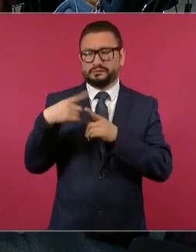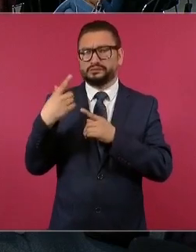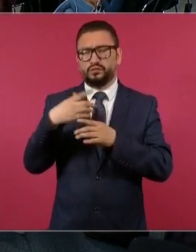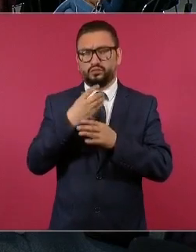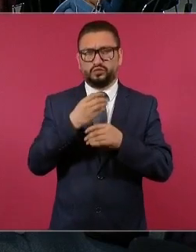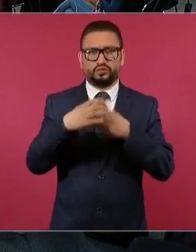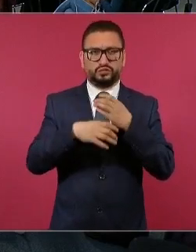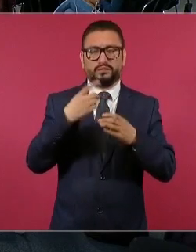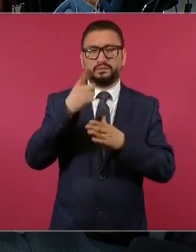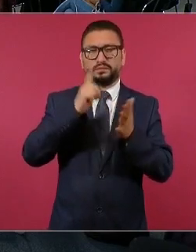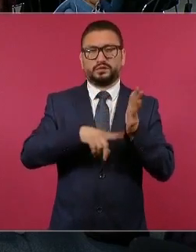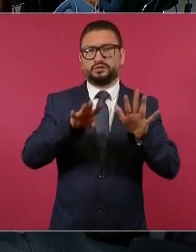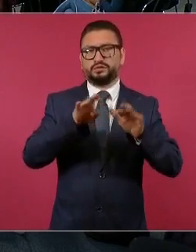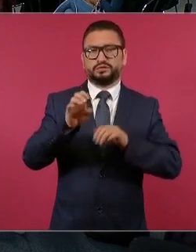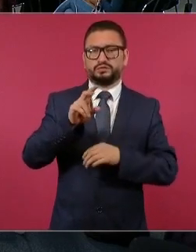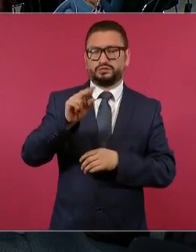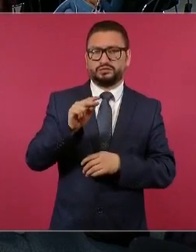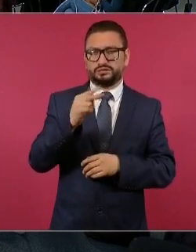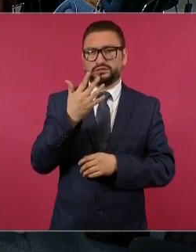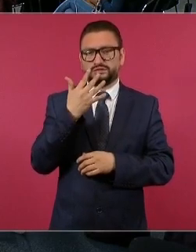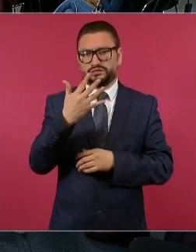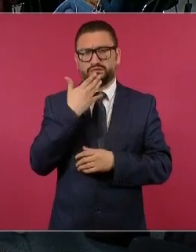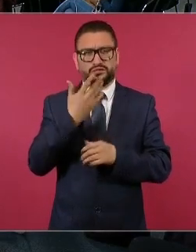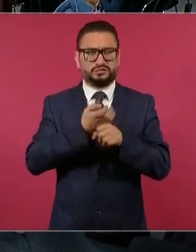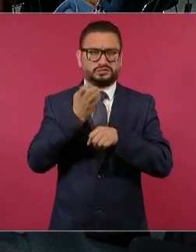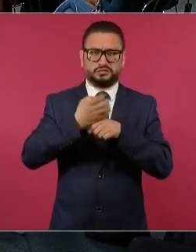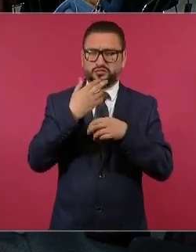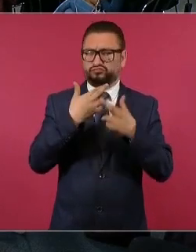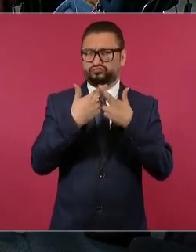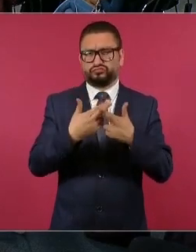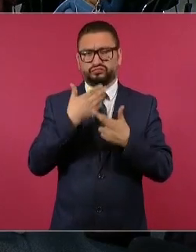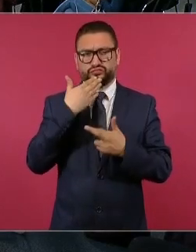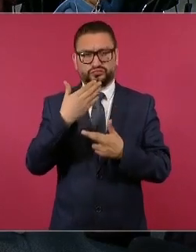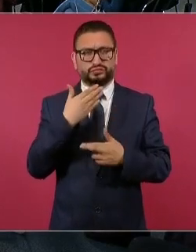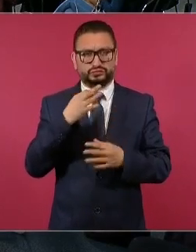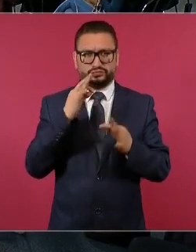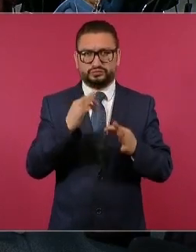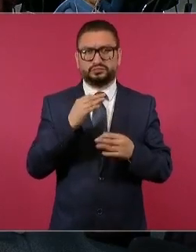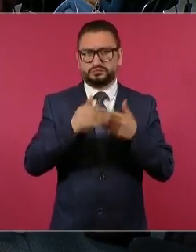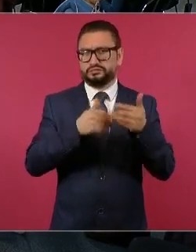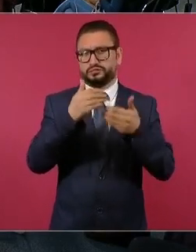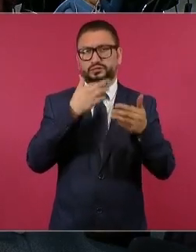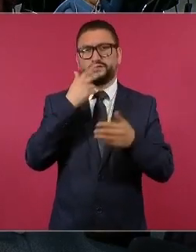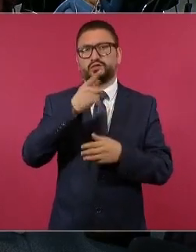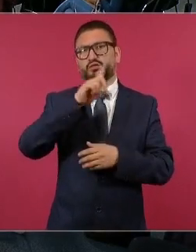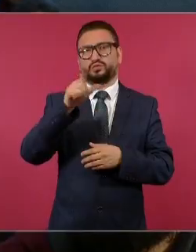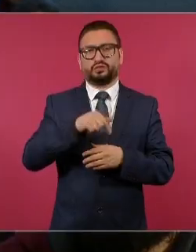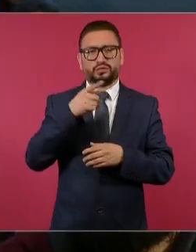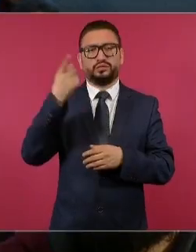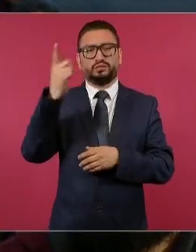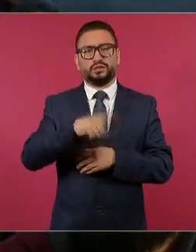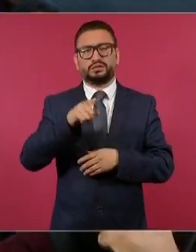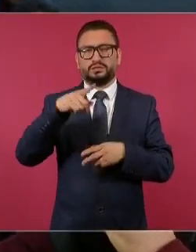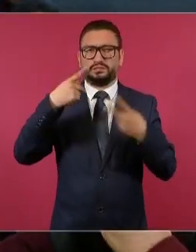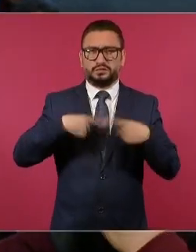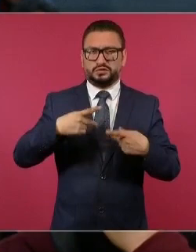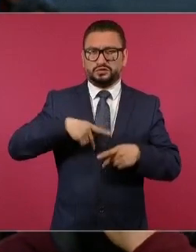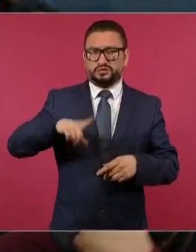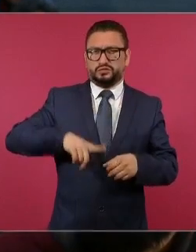efecto, en 1985 éramos un estado muy, muy, muy próspero, un estado muy progresista, pero después nos mandaron a cada sátrapa